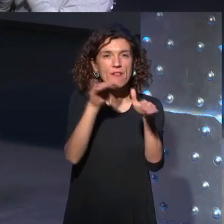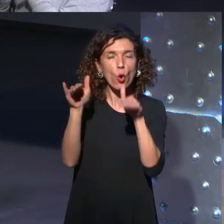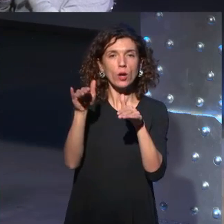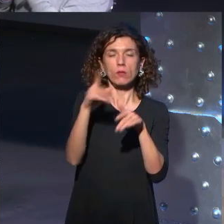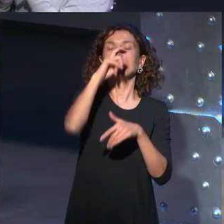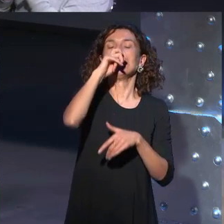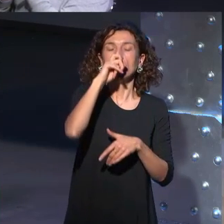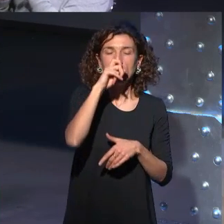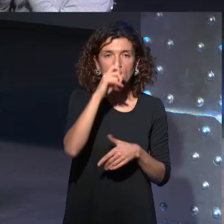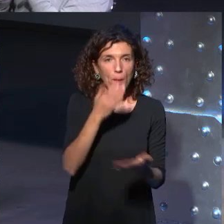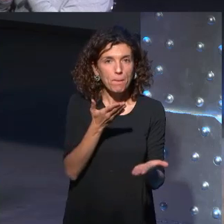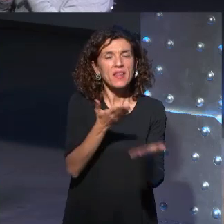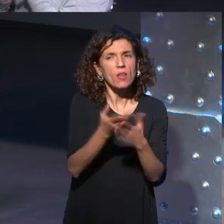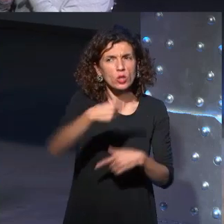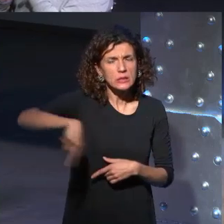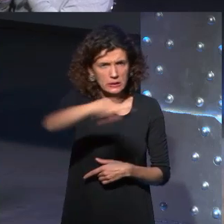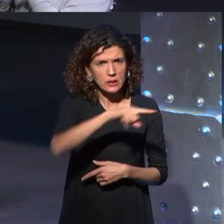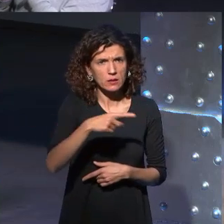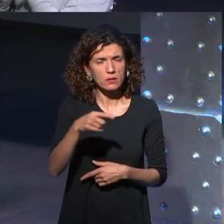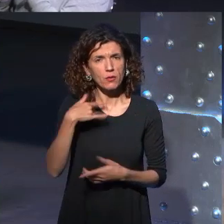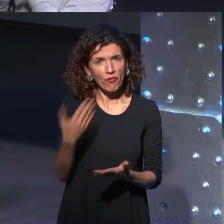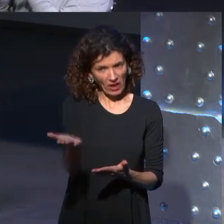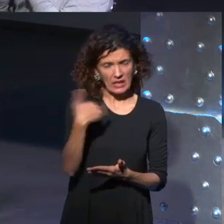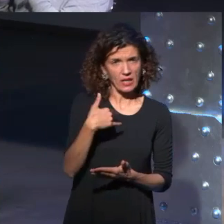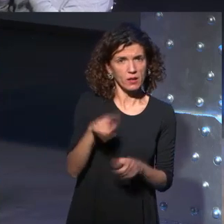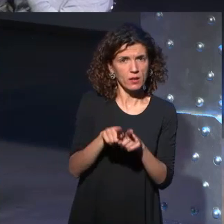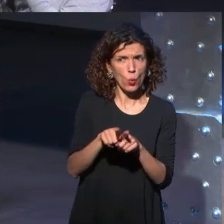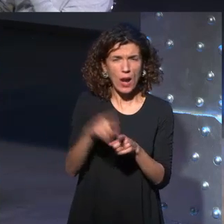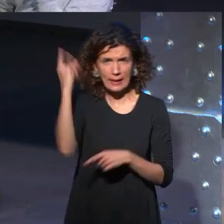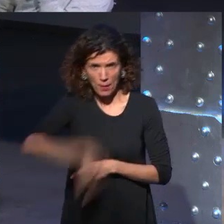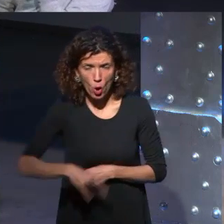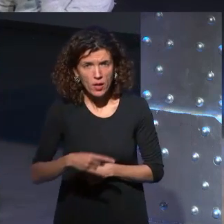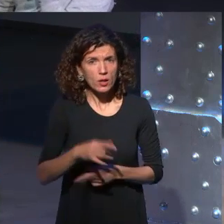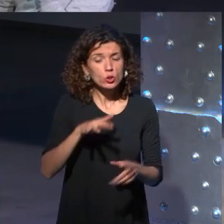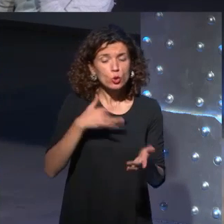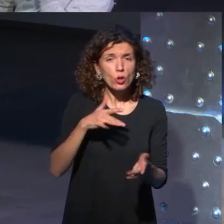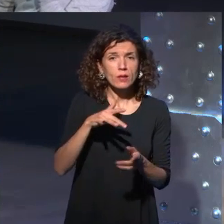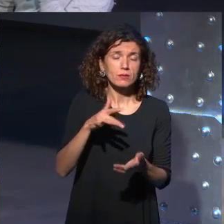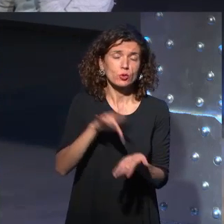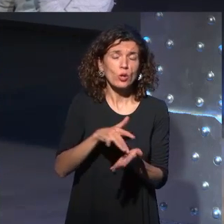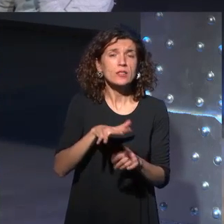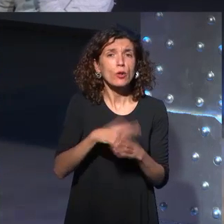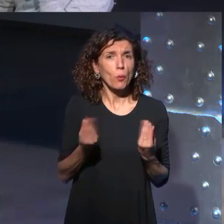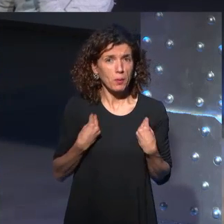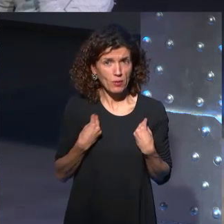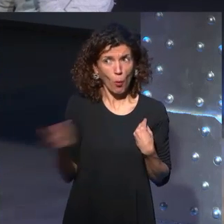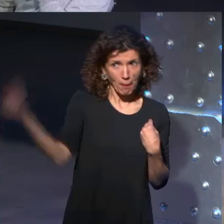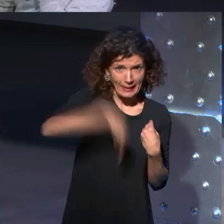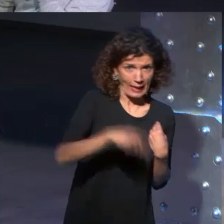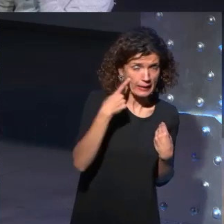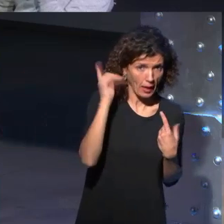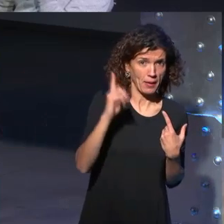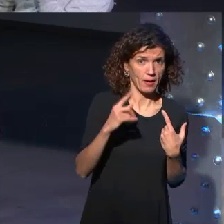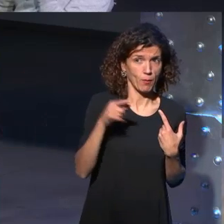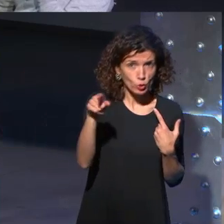está pidiendo a los tíos, sí, vosotros decir esto, pero venir aquí, cabrones, y vivir lo que yo estoy ver, viviendo. Deja ver si puedo, les leo un pedacito Míralo y de eso. léelo,